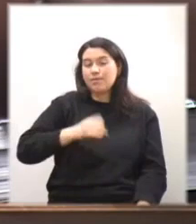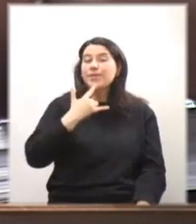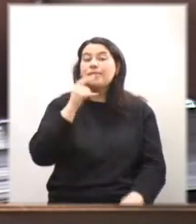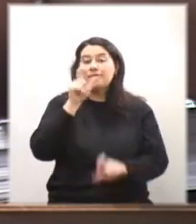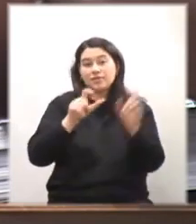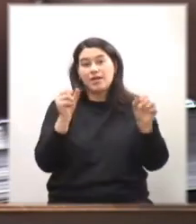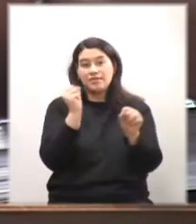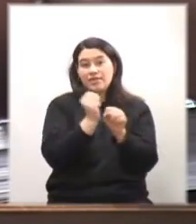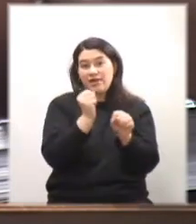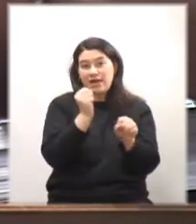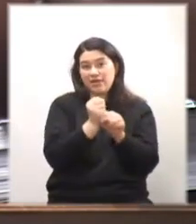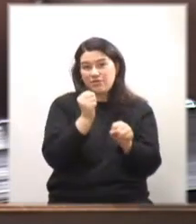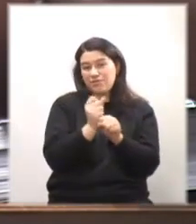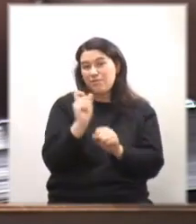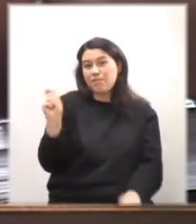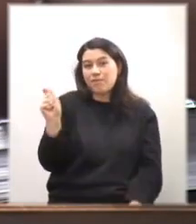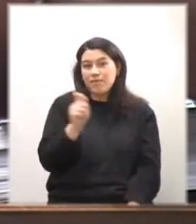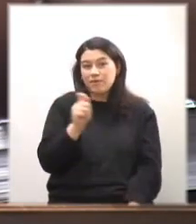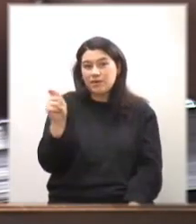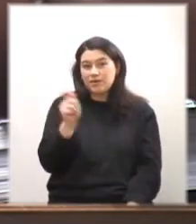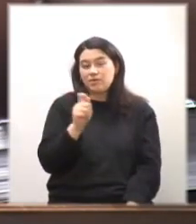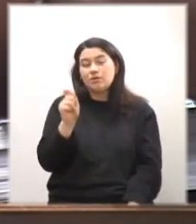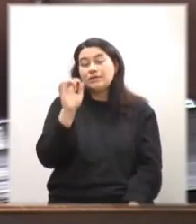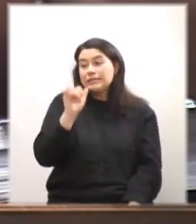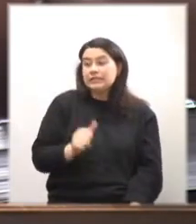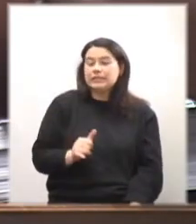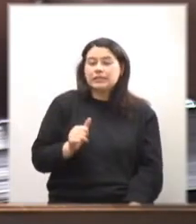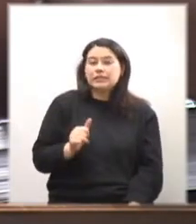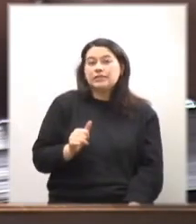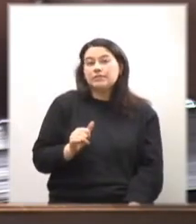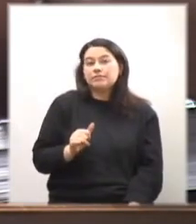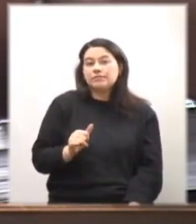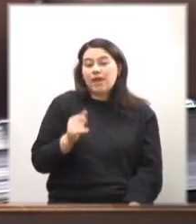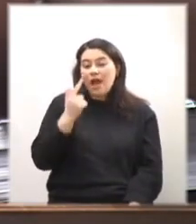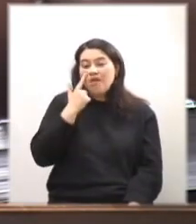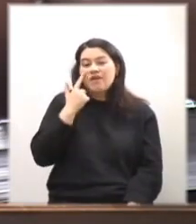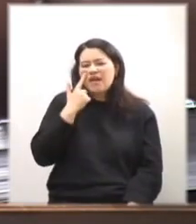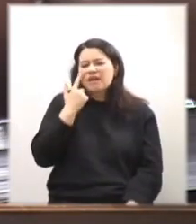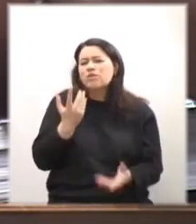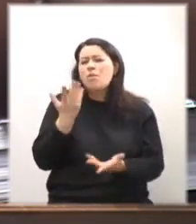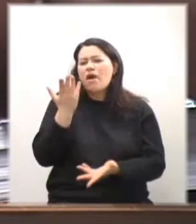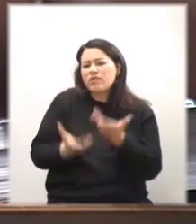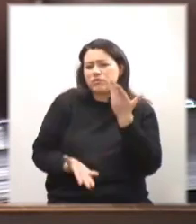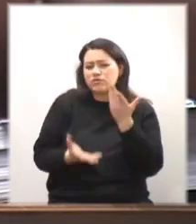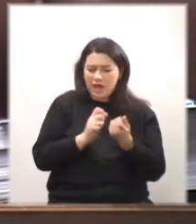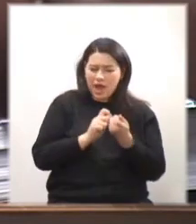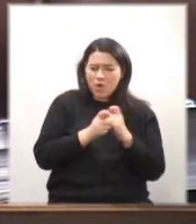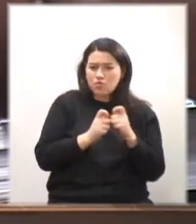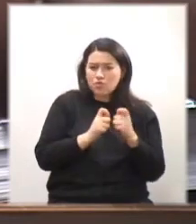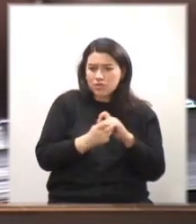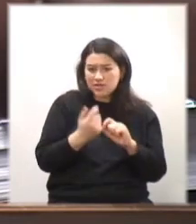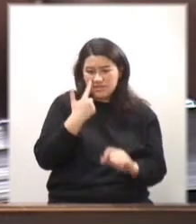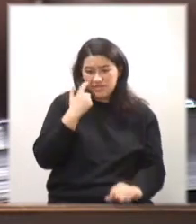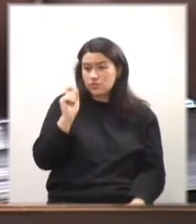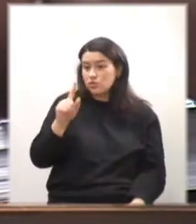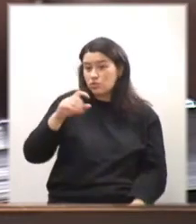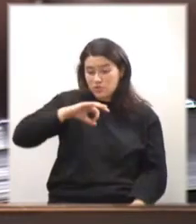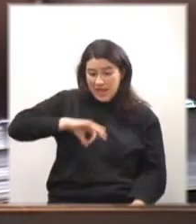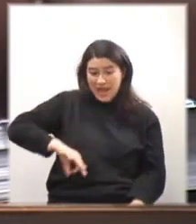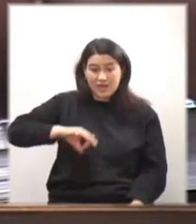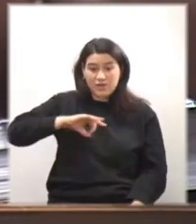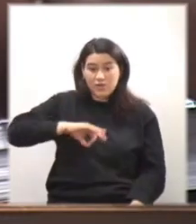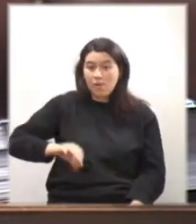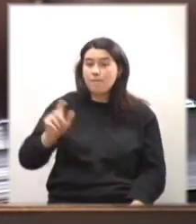los trabajadores del sector público, al evaluar la evolución de los ajustes, se observa que los salarios en